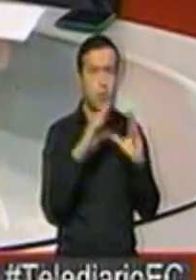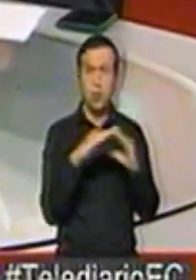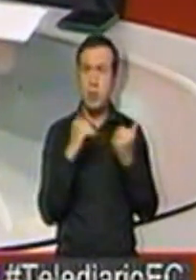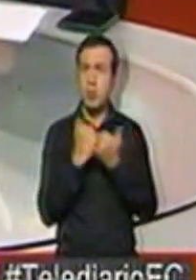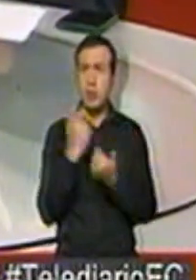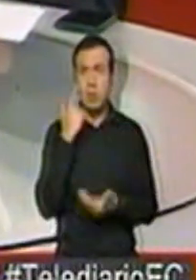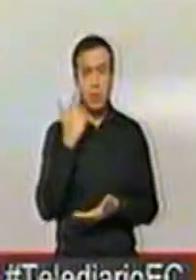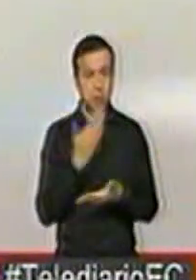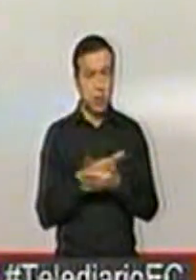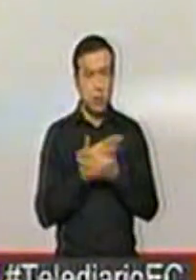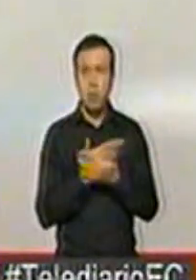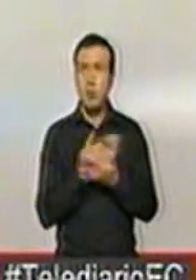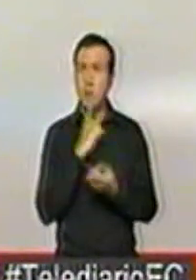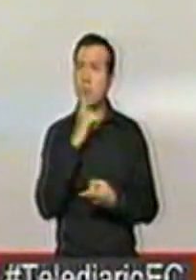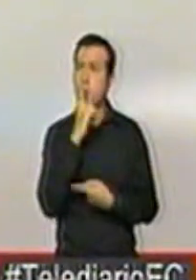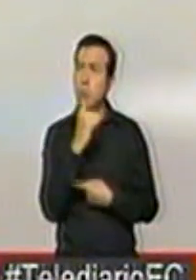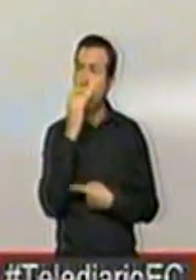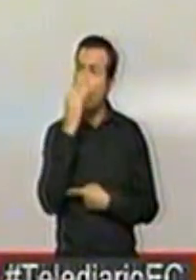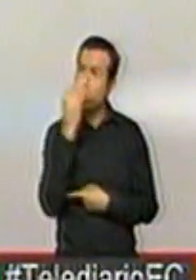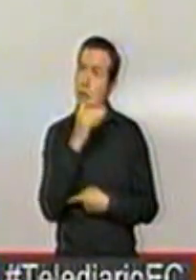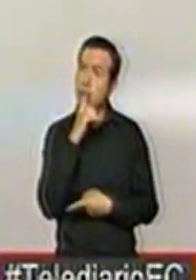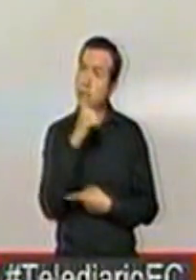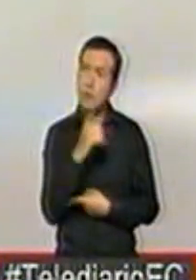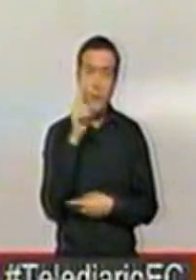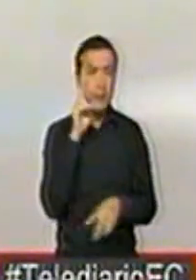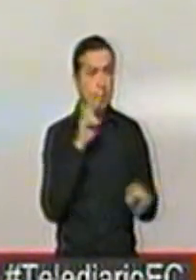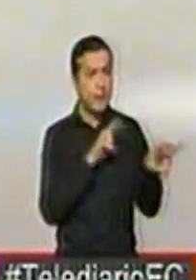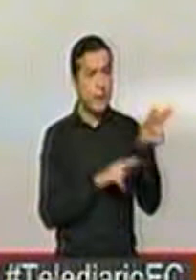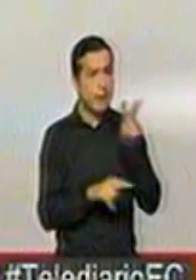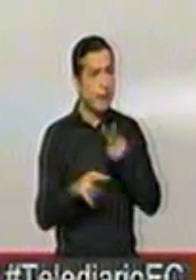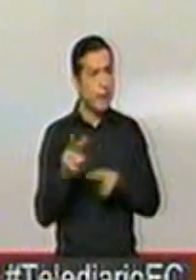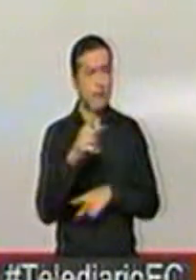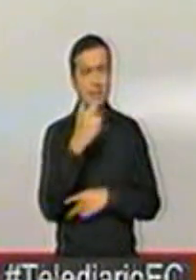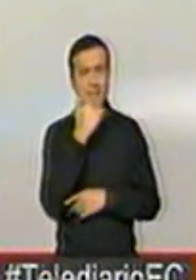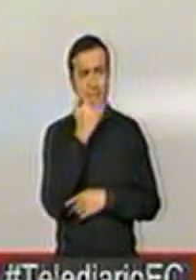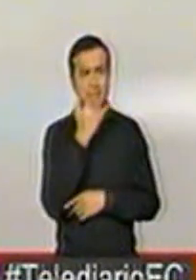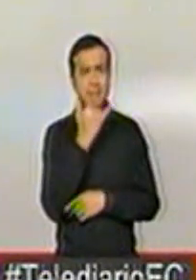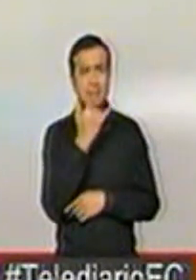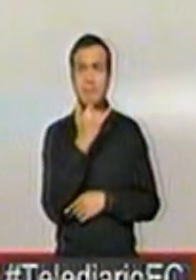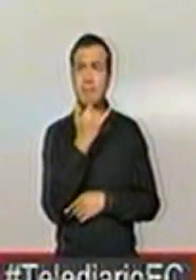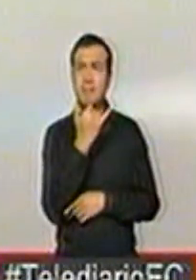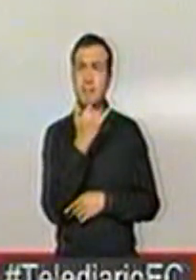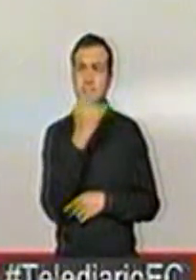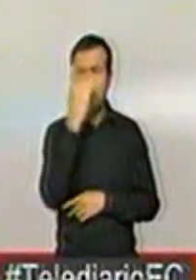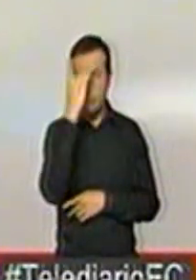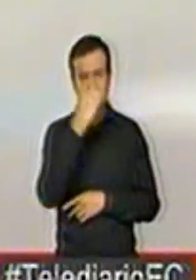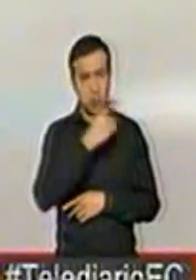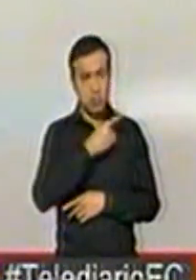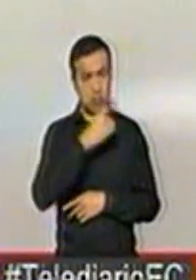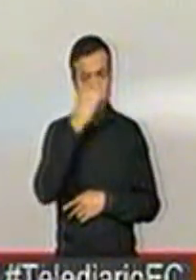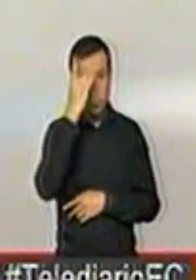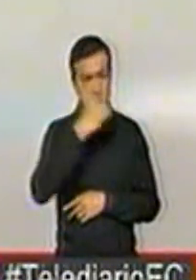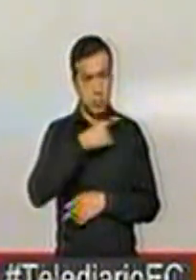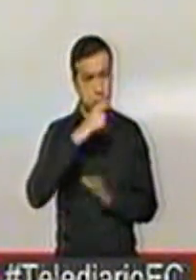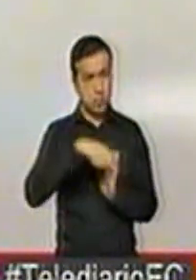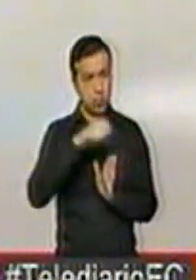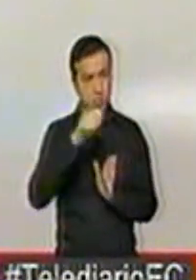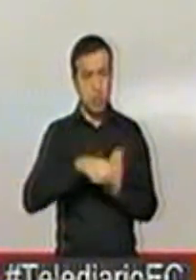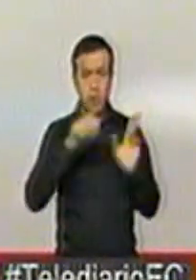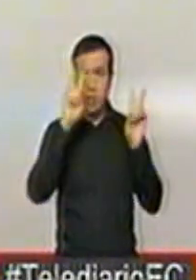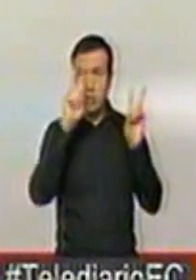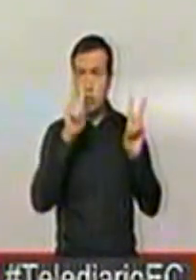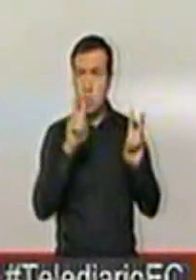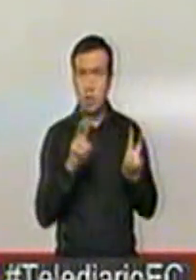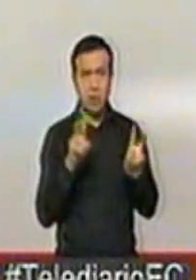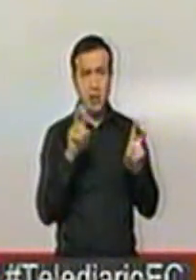evidentemente lo que se ha dicho es real observé verdaderos modelos de sentencias en temas más